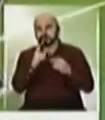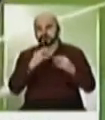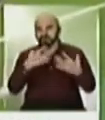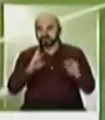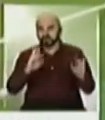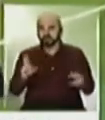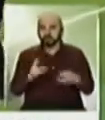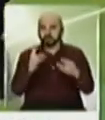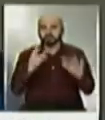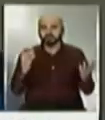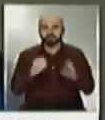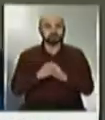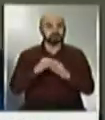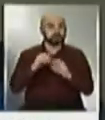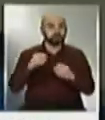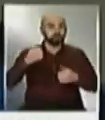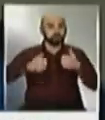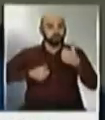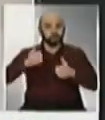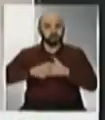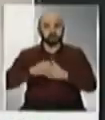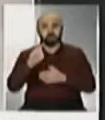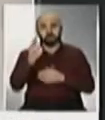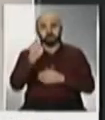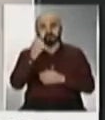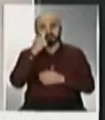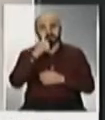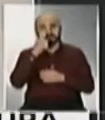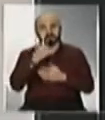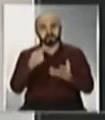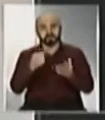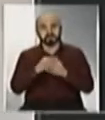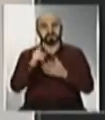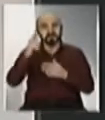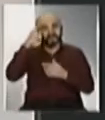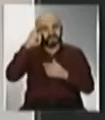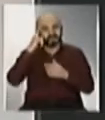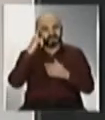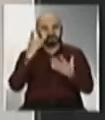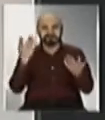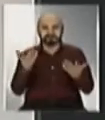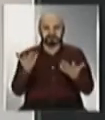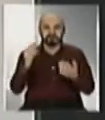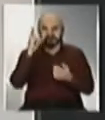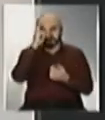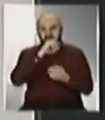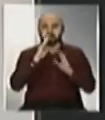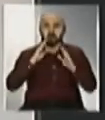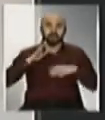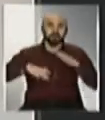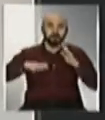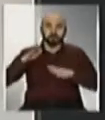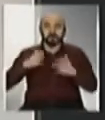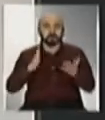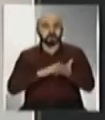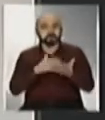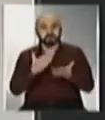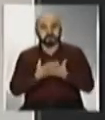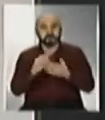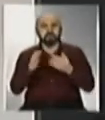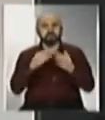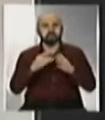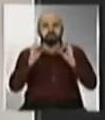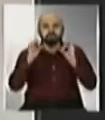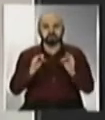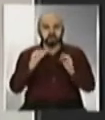un torneo que en solo 11 días definirá al campeón. Una lesión complicada, pero obviamente va a depender de la magnitud, de la ubicación,